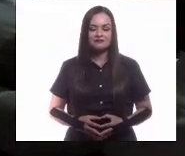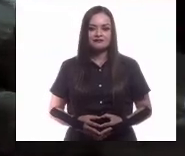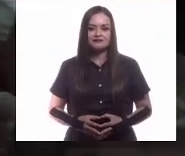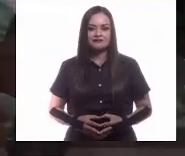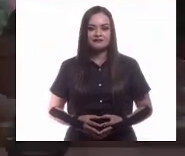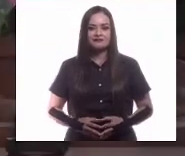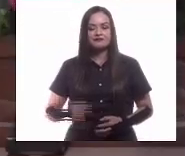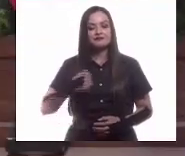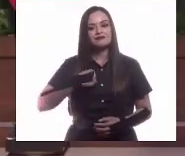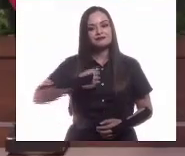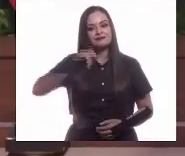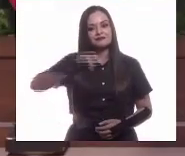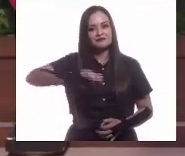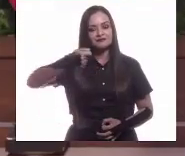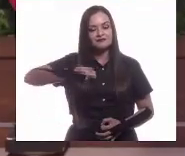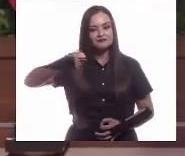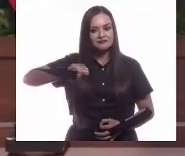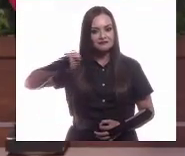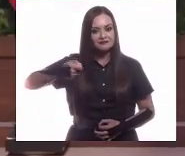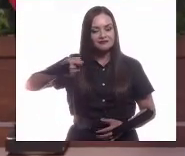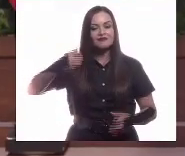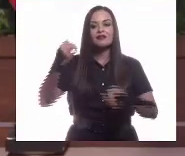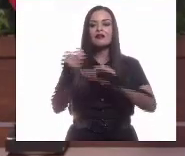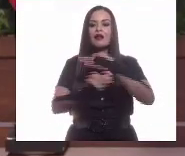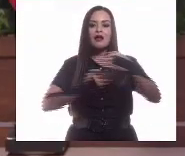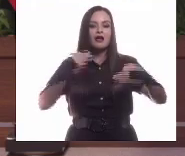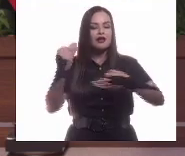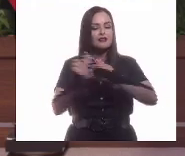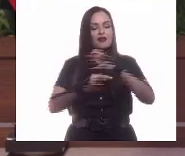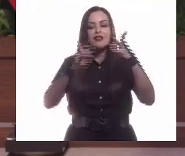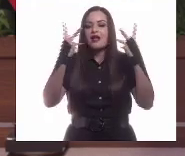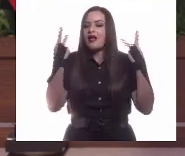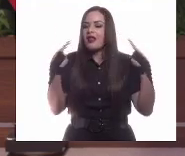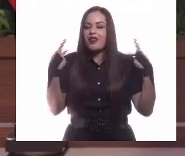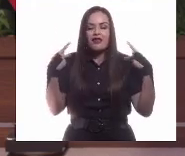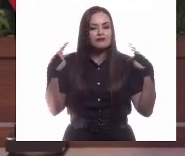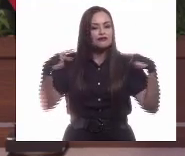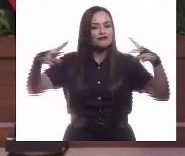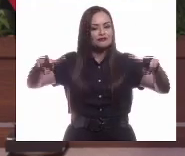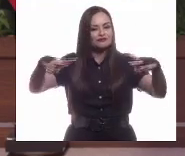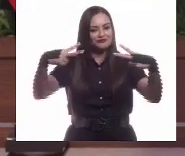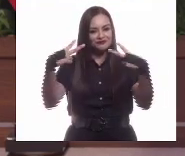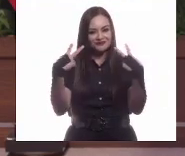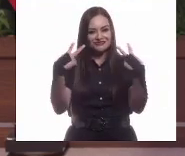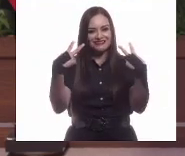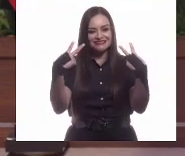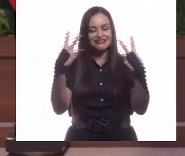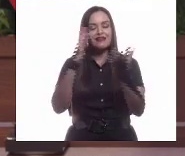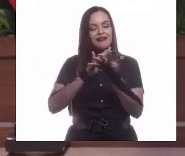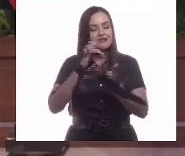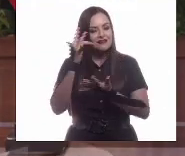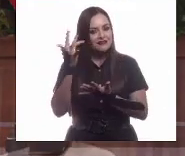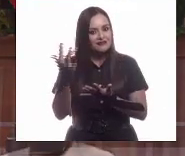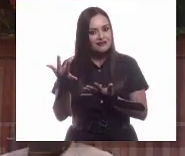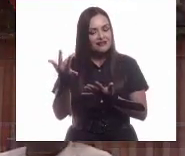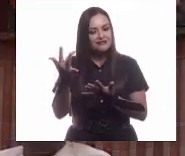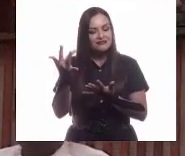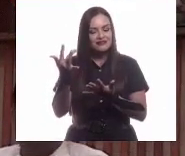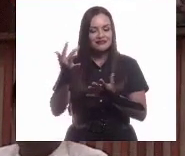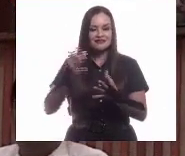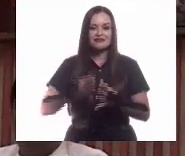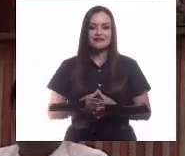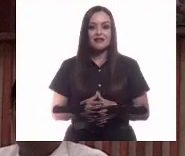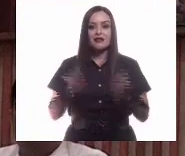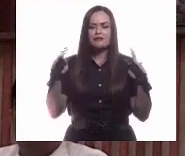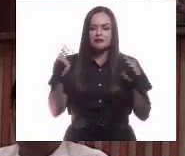Quiero saludar también a todos aquellos que nos están siguiendo en este evento a través de los medios de